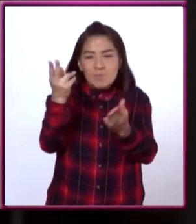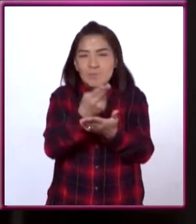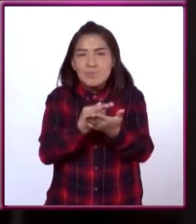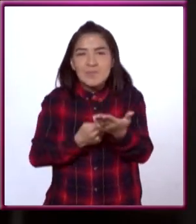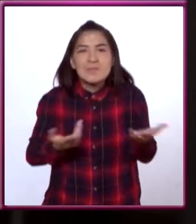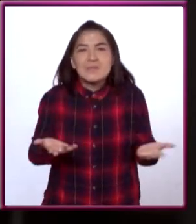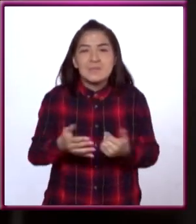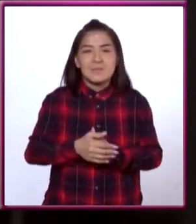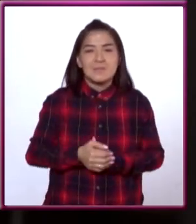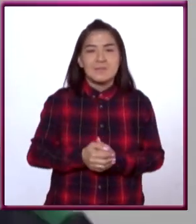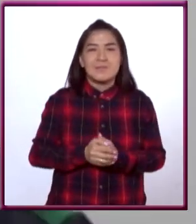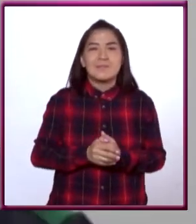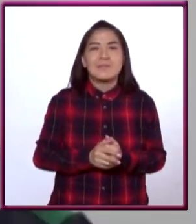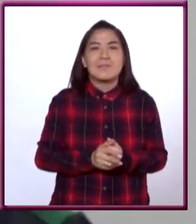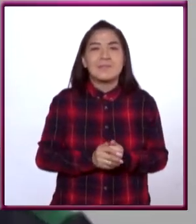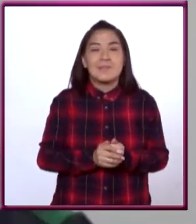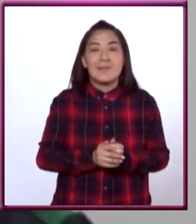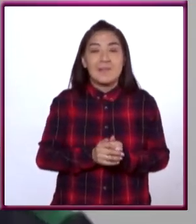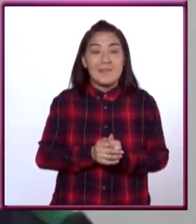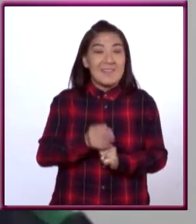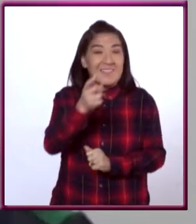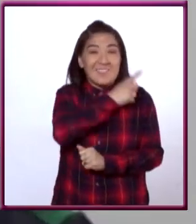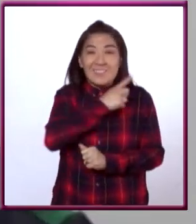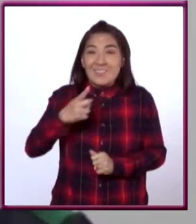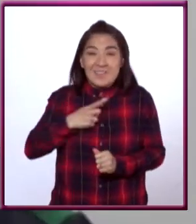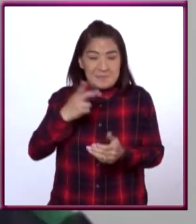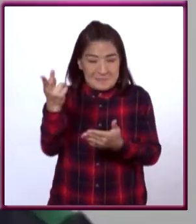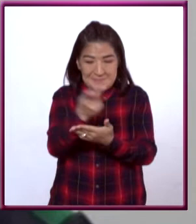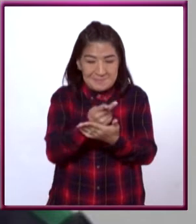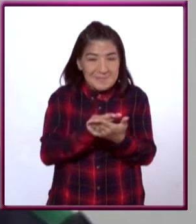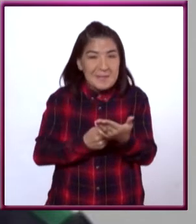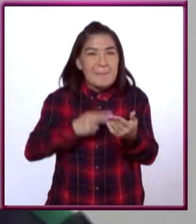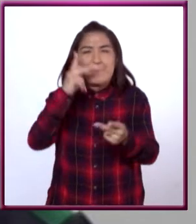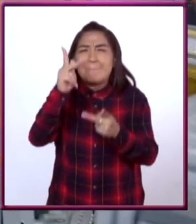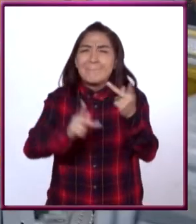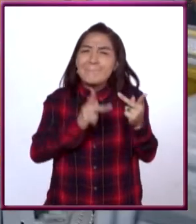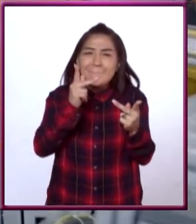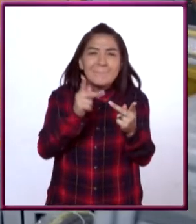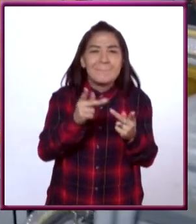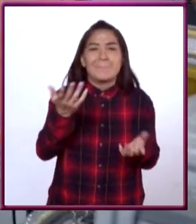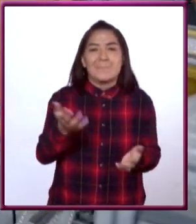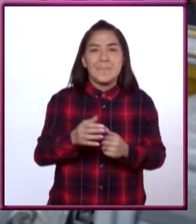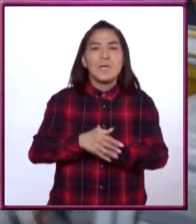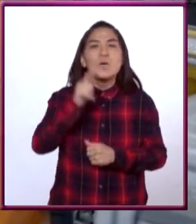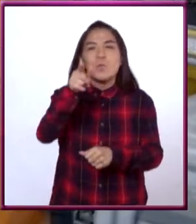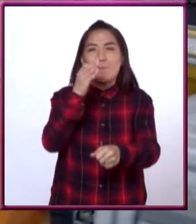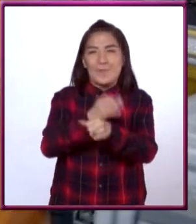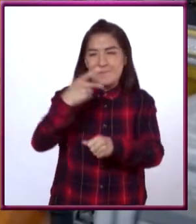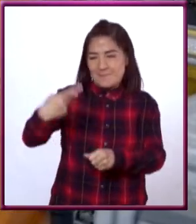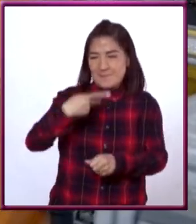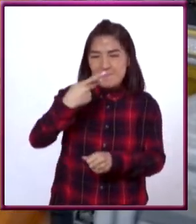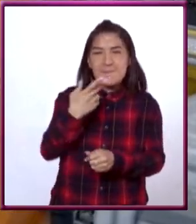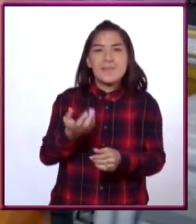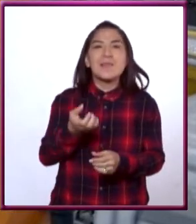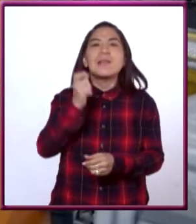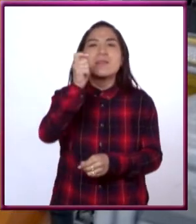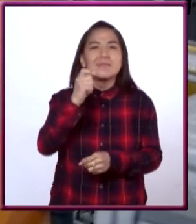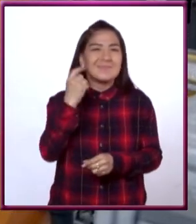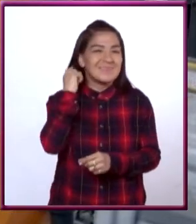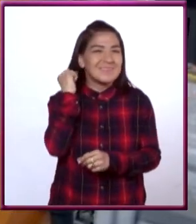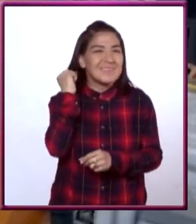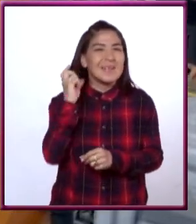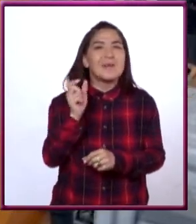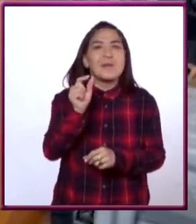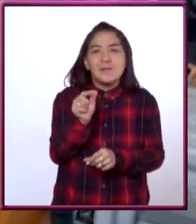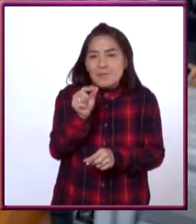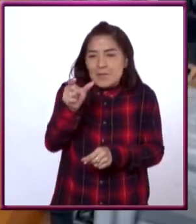diseños? Debe ser lo más preciso posible. Me hacías una pregunta referente al tamaño de